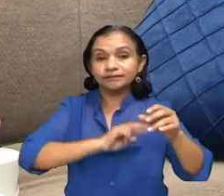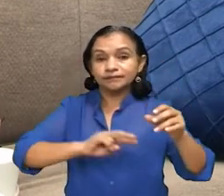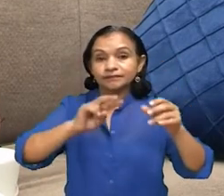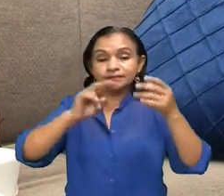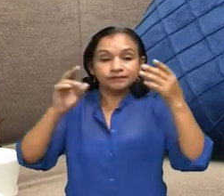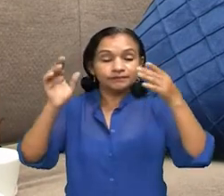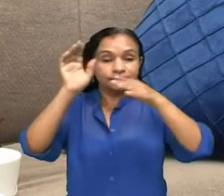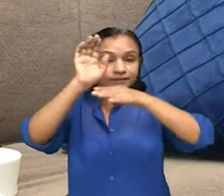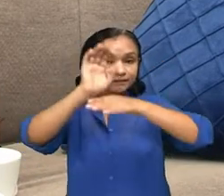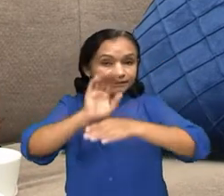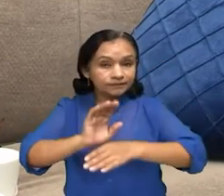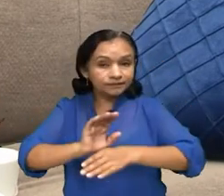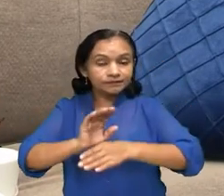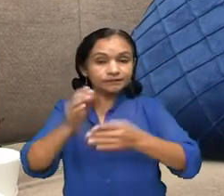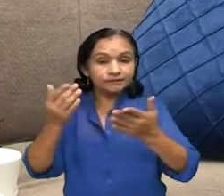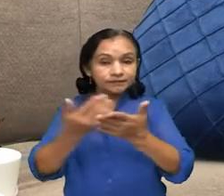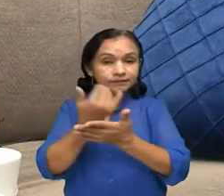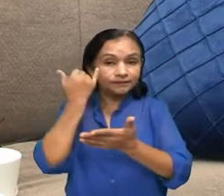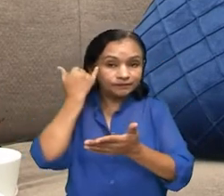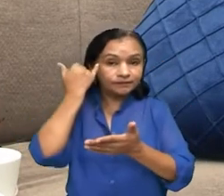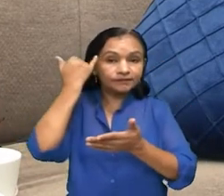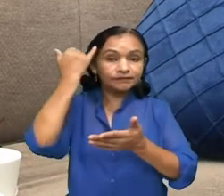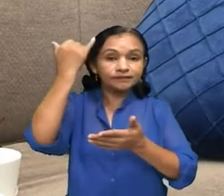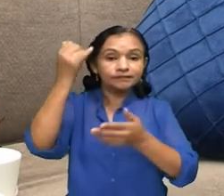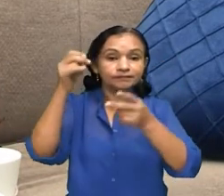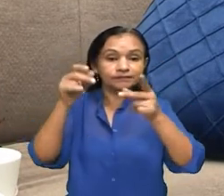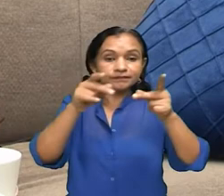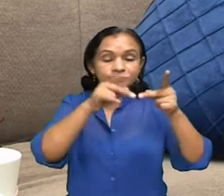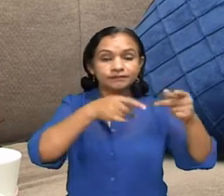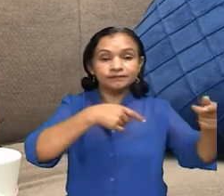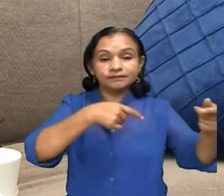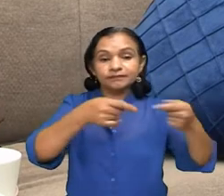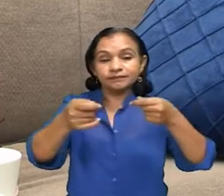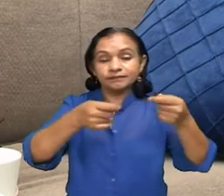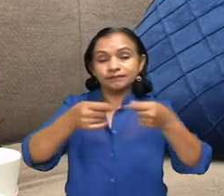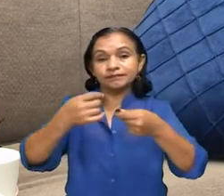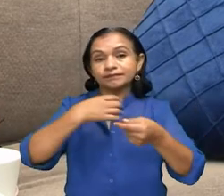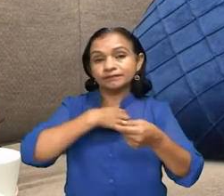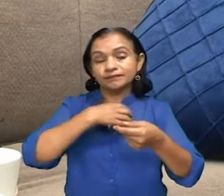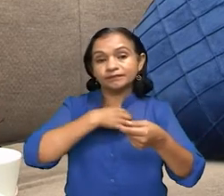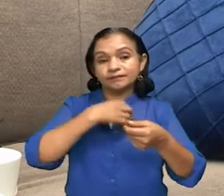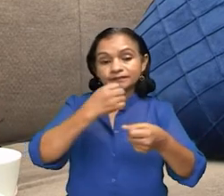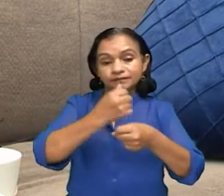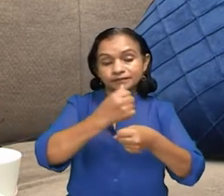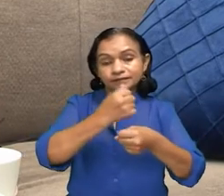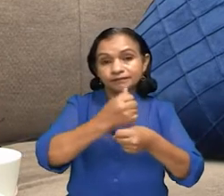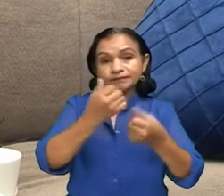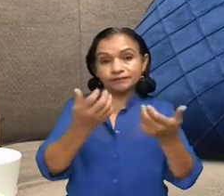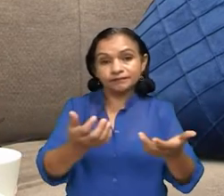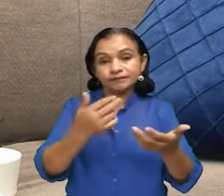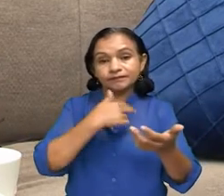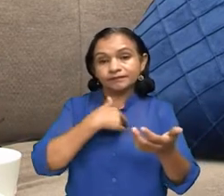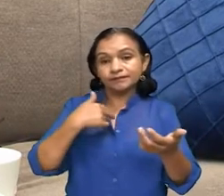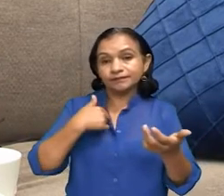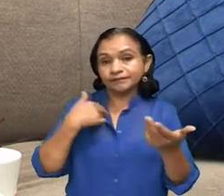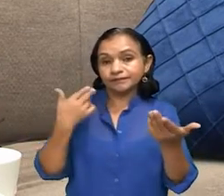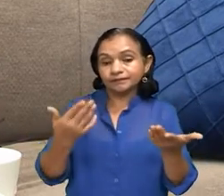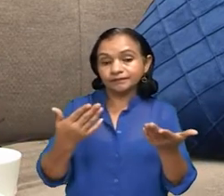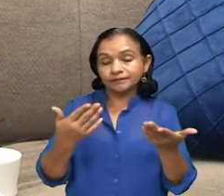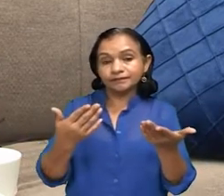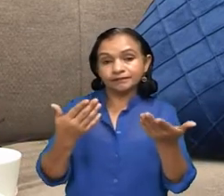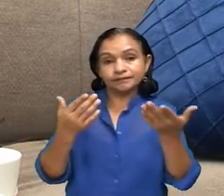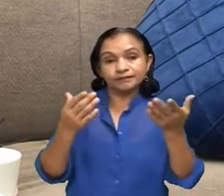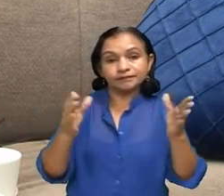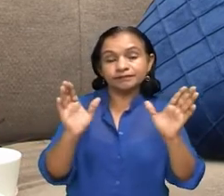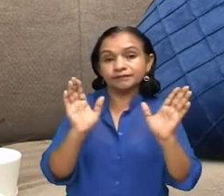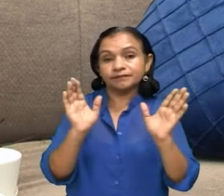ese valor innovador y creativo que el protagonista está elaborando para generarte ya sea ese producto o